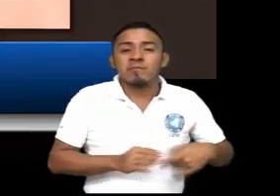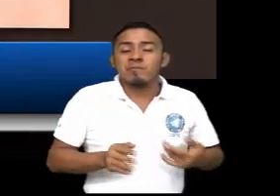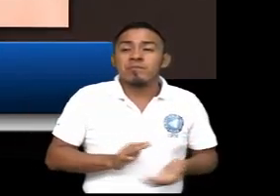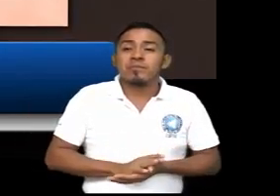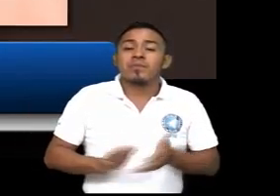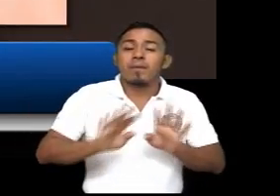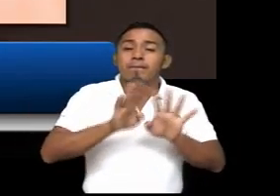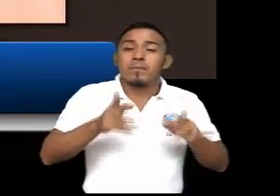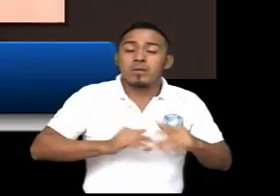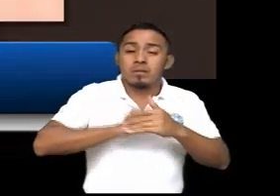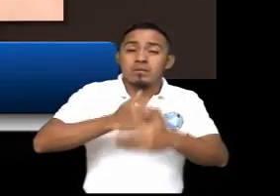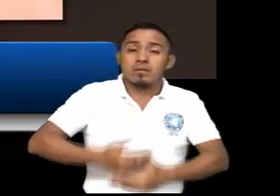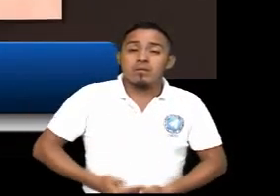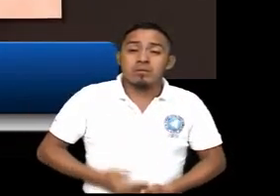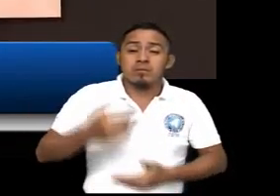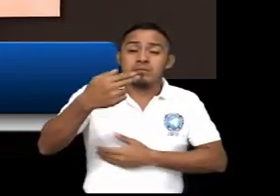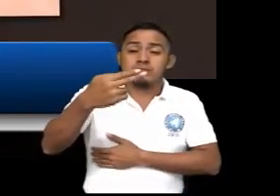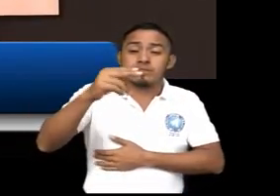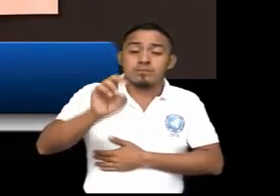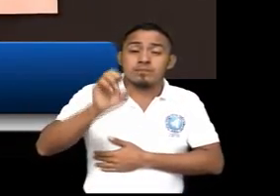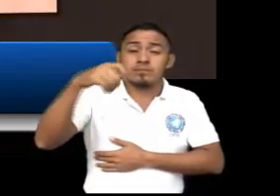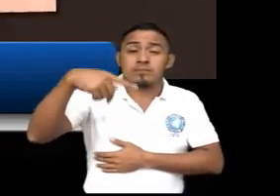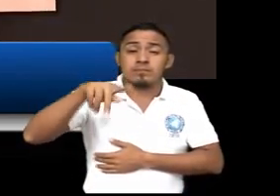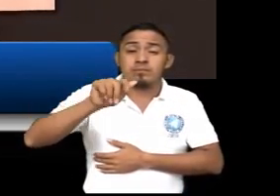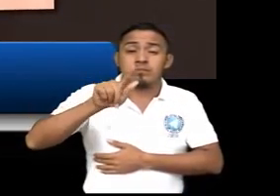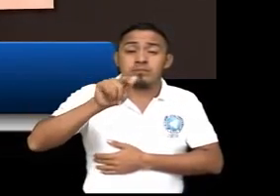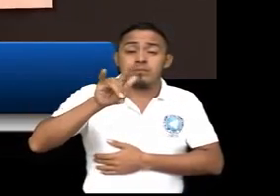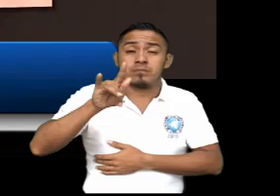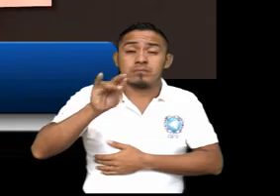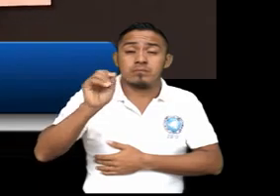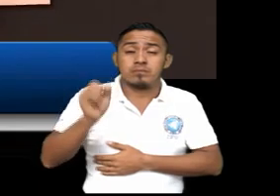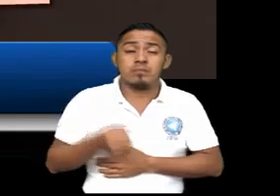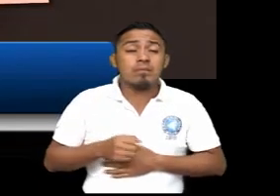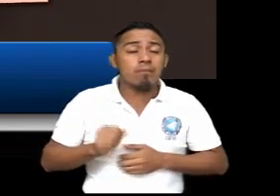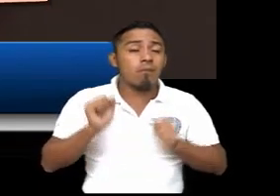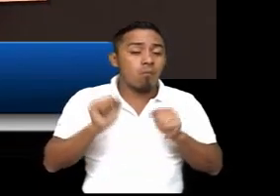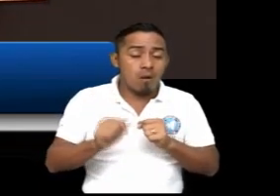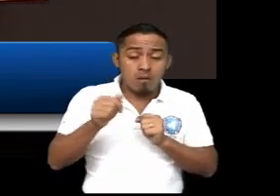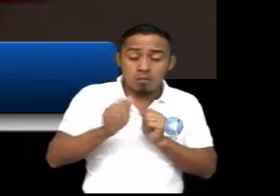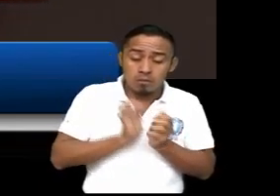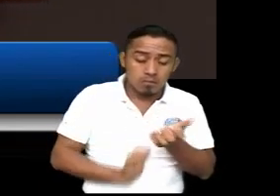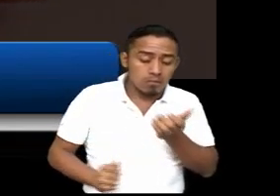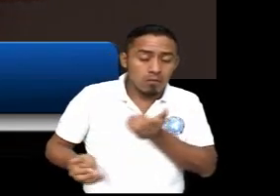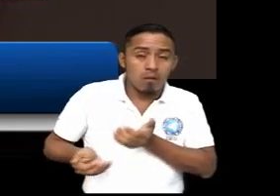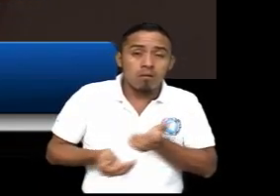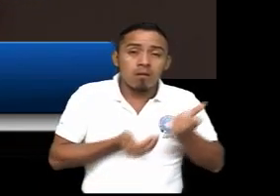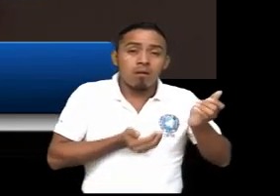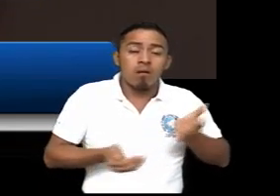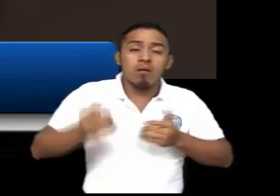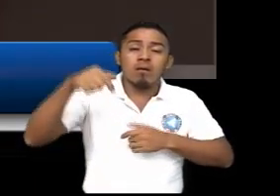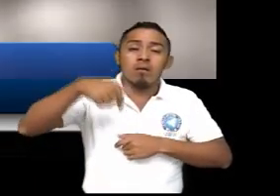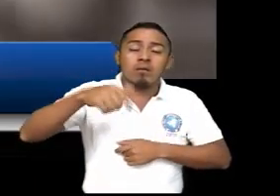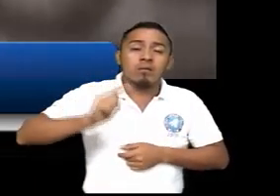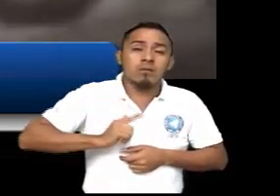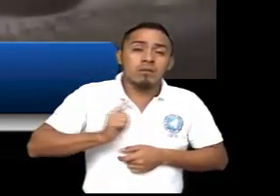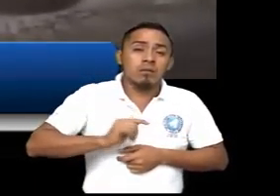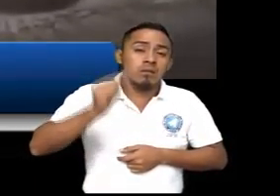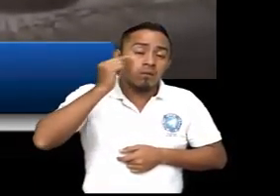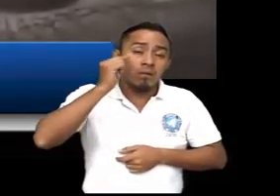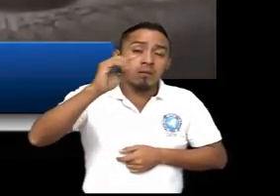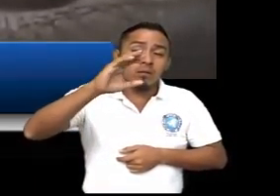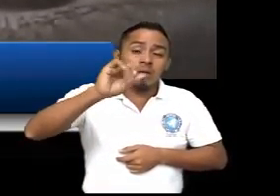las embarazadas, también sus niños pueden nacer con cataratas. Okay. Entonces, la catarata, ¿sí? Si nosotros tenemos, a ver si es mejor. Es como